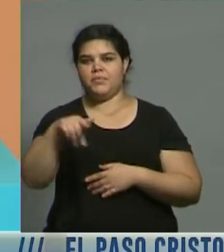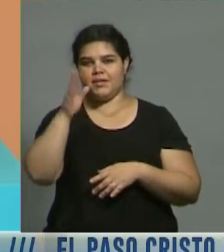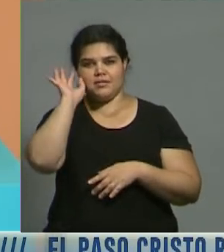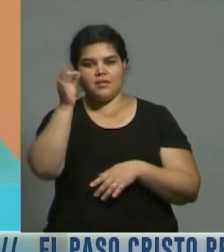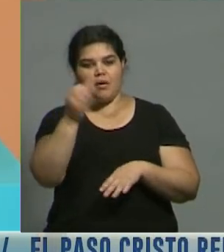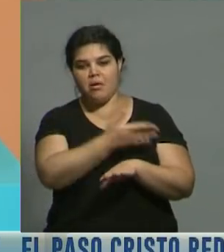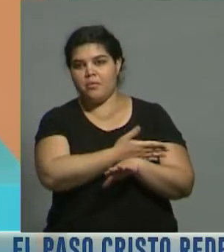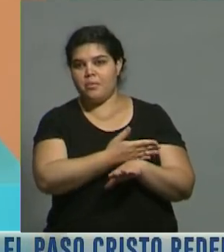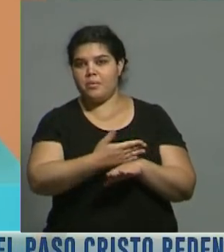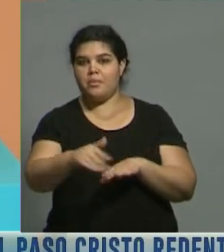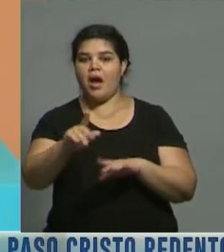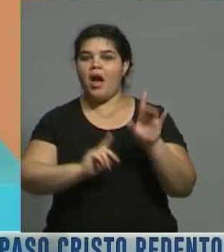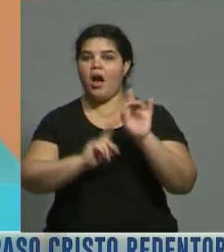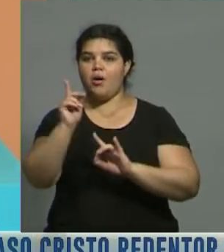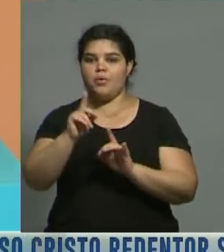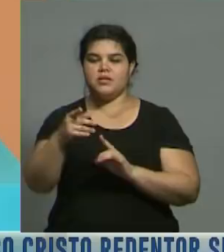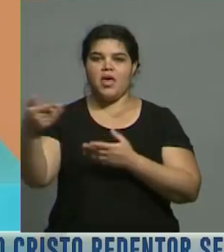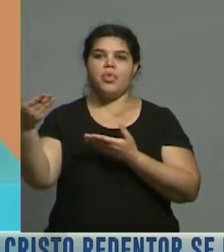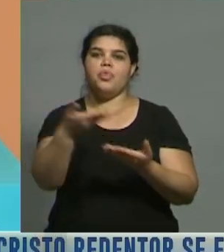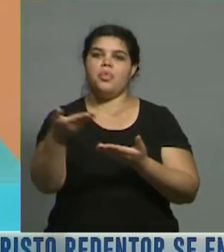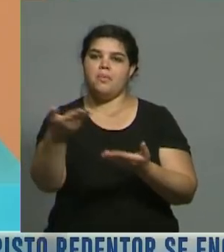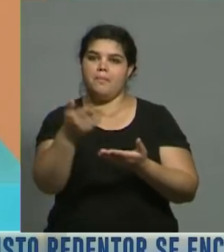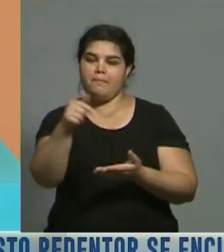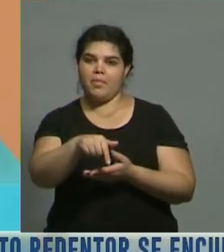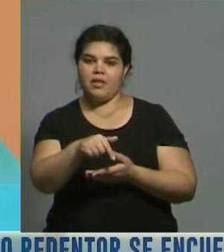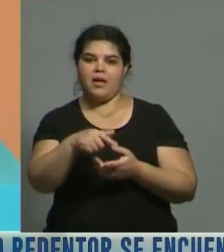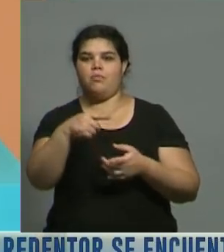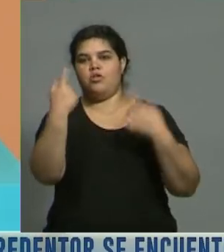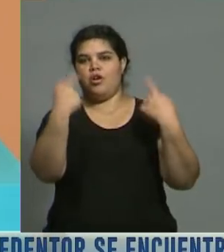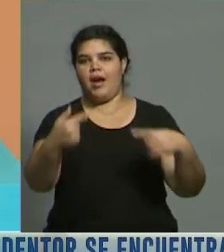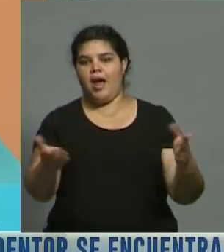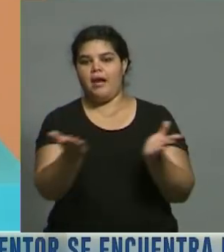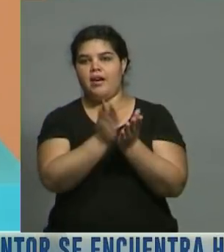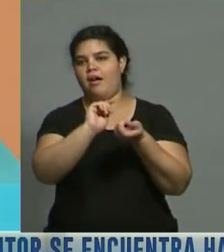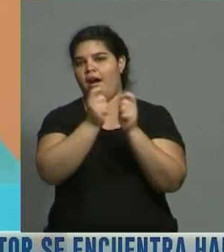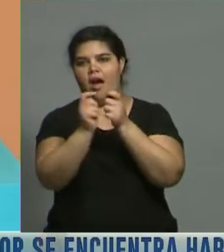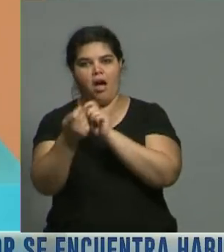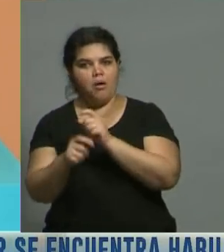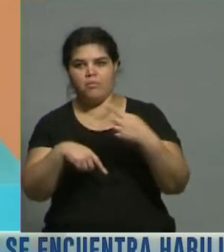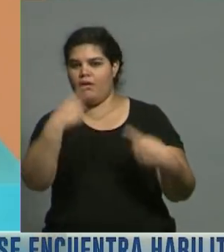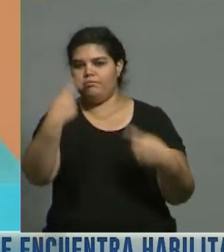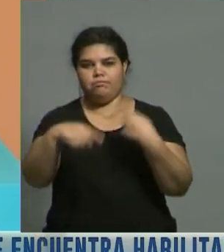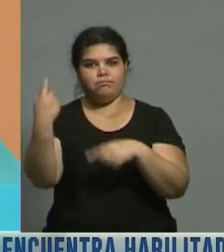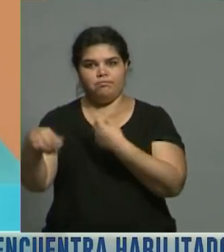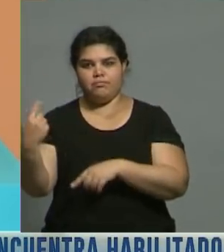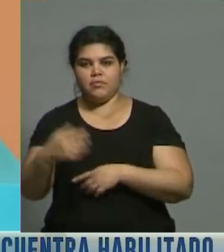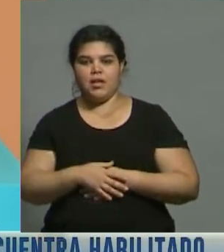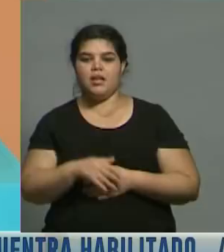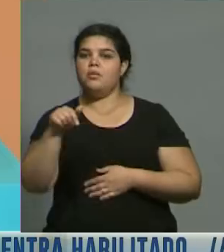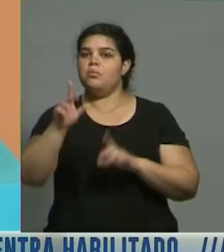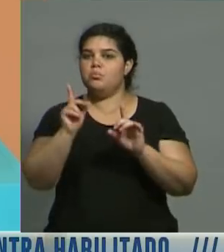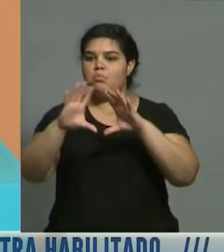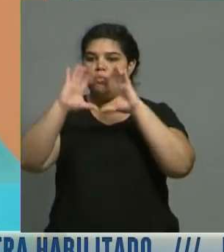tiempo, la demanda del mercado por carreras universitarias va cambiando, va variando. Y el hecho de que el